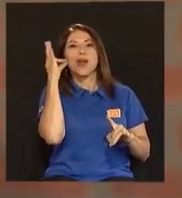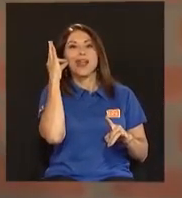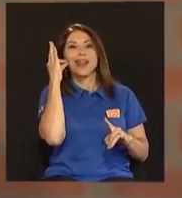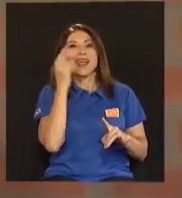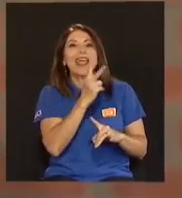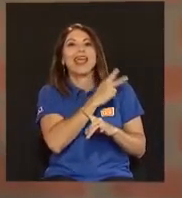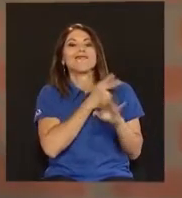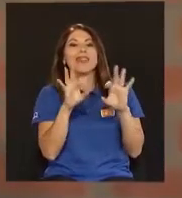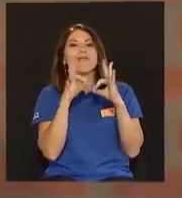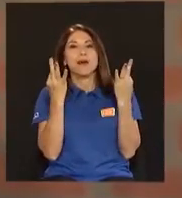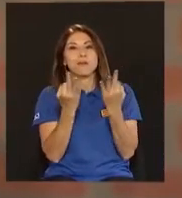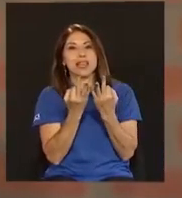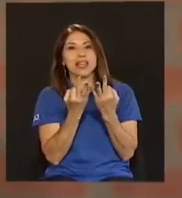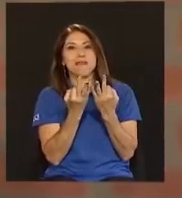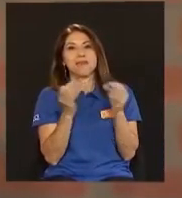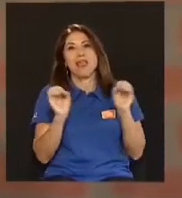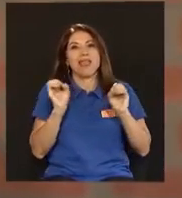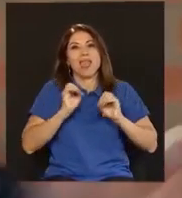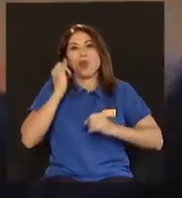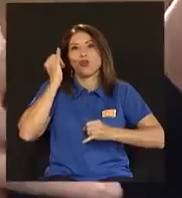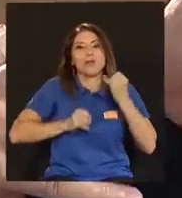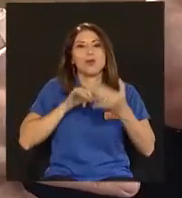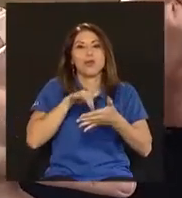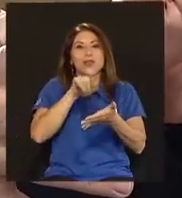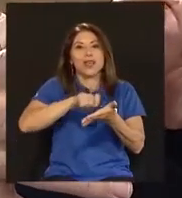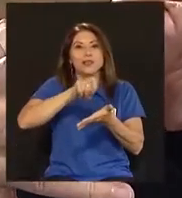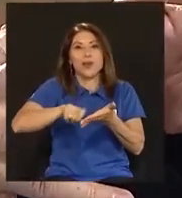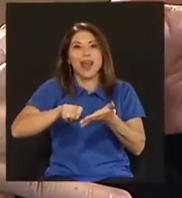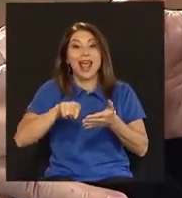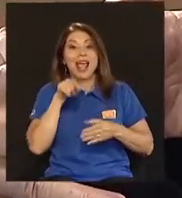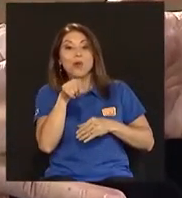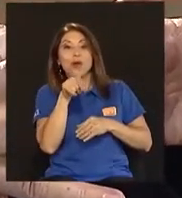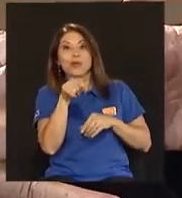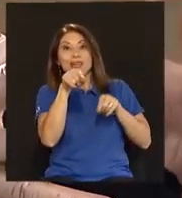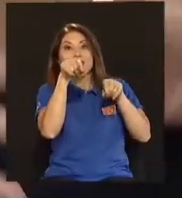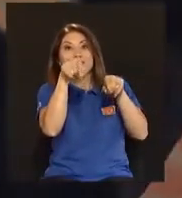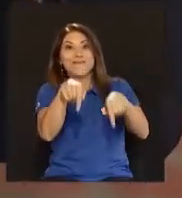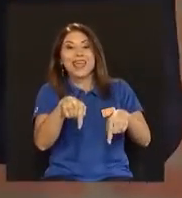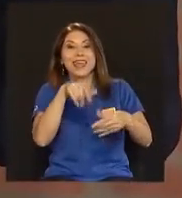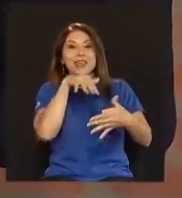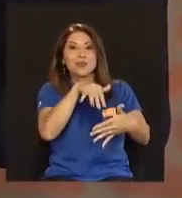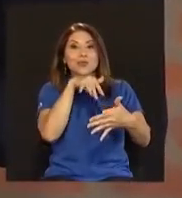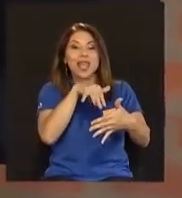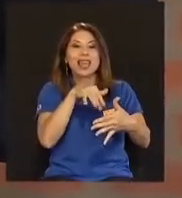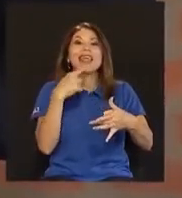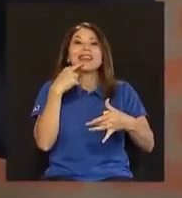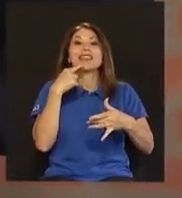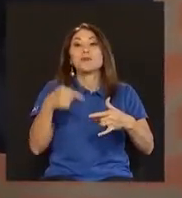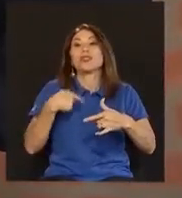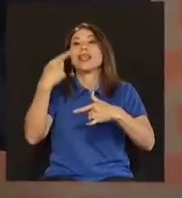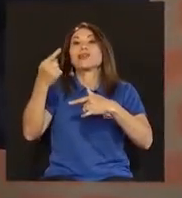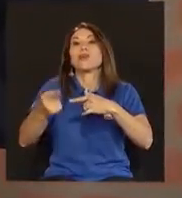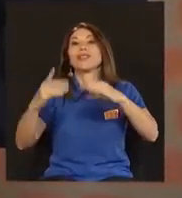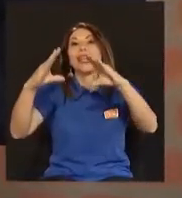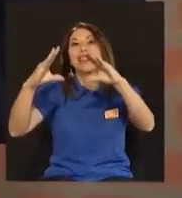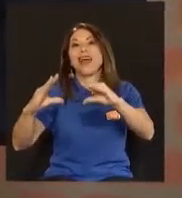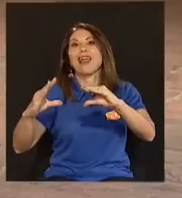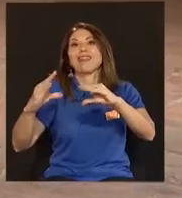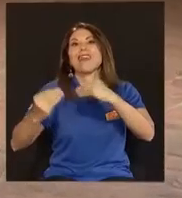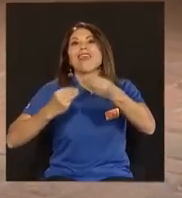algo, decimos que en las tardes, en la misma cocina que cocinó el almuerzo, cocina empanadas y las